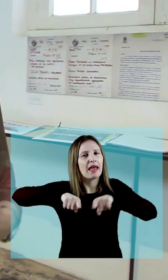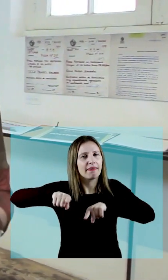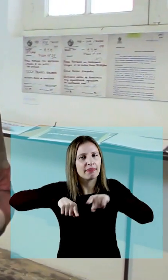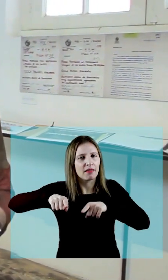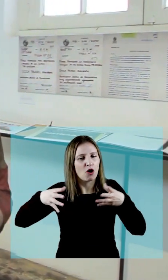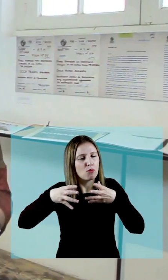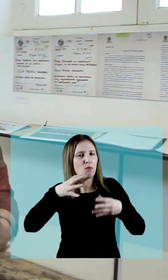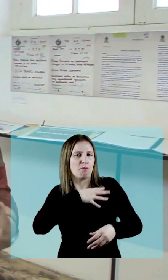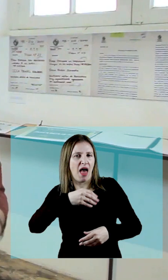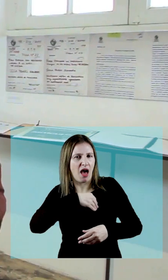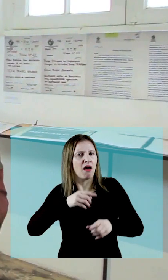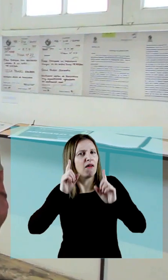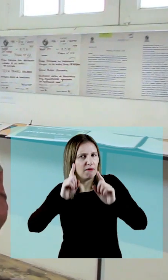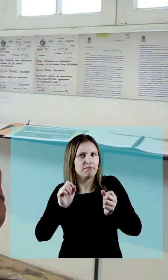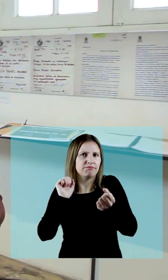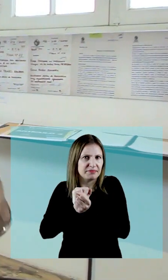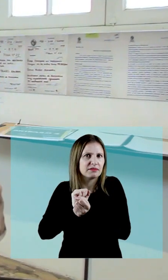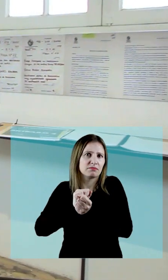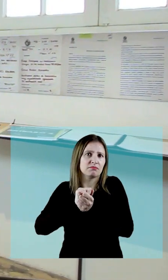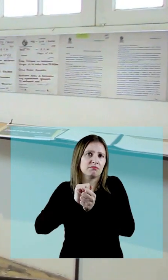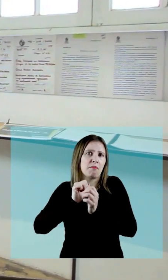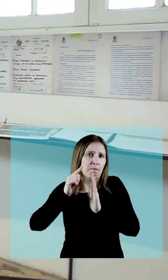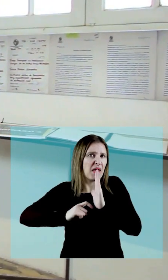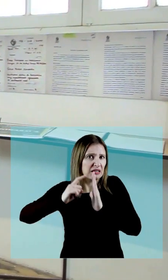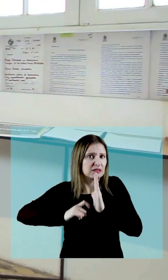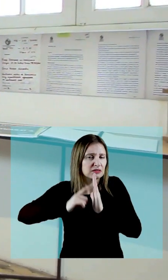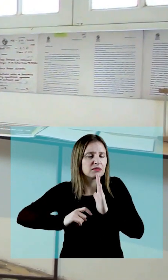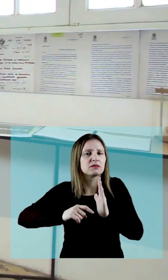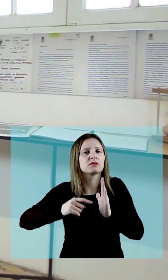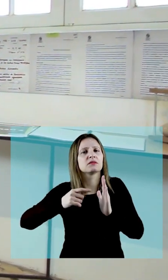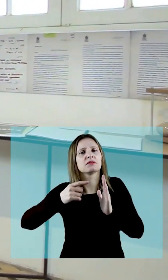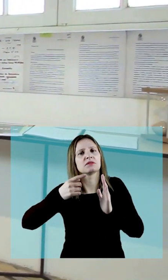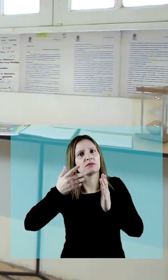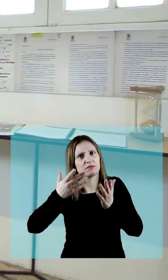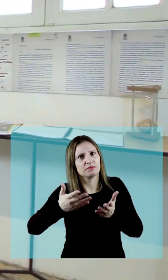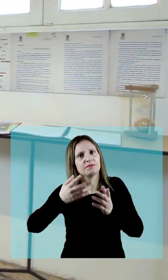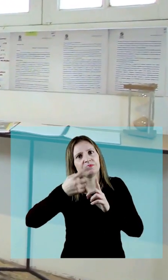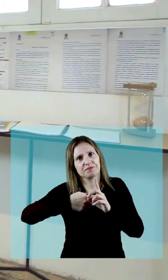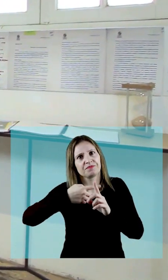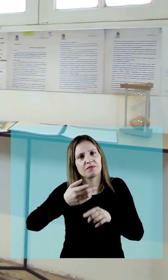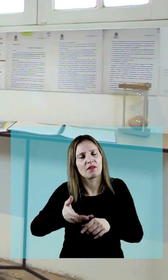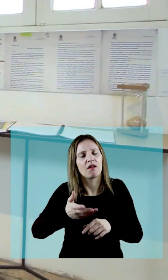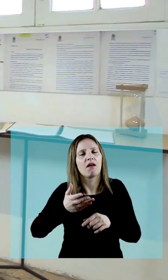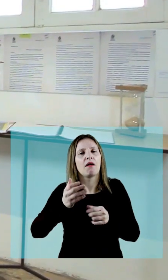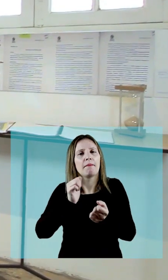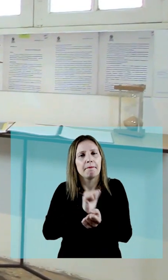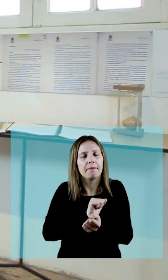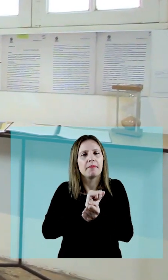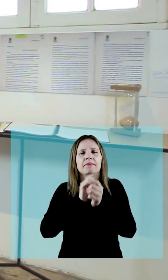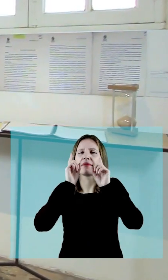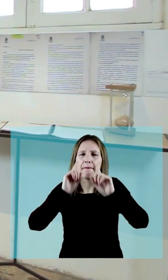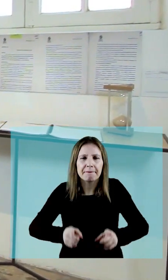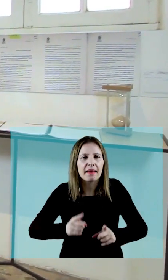que estuvieron detenidos unos cuantos meses acá, luego del golpe de Estado. También hubo militares que